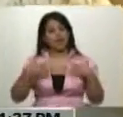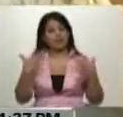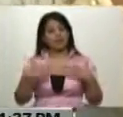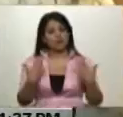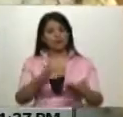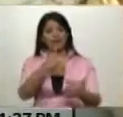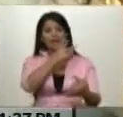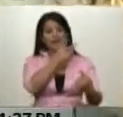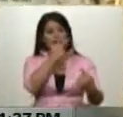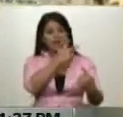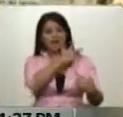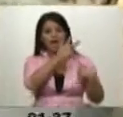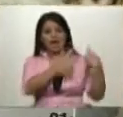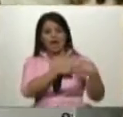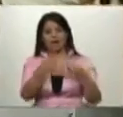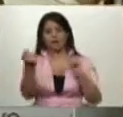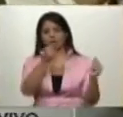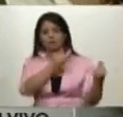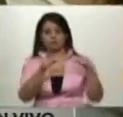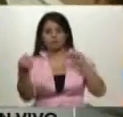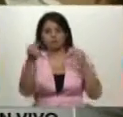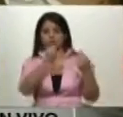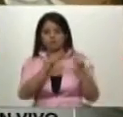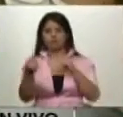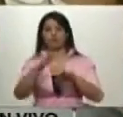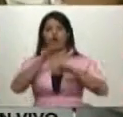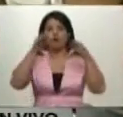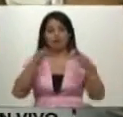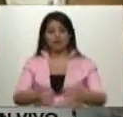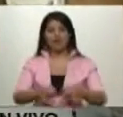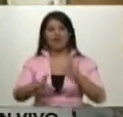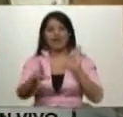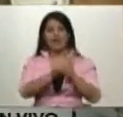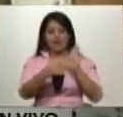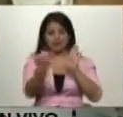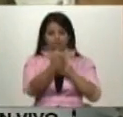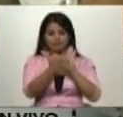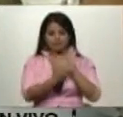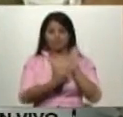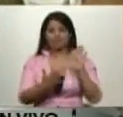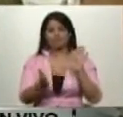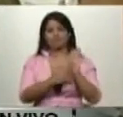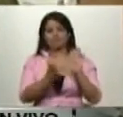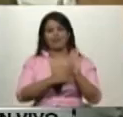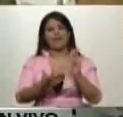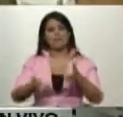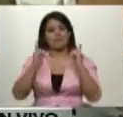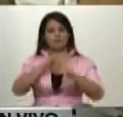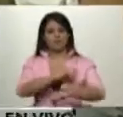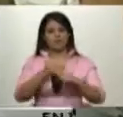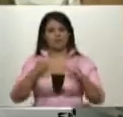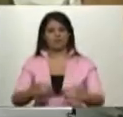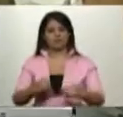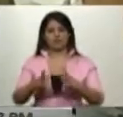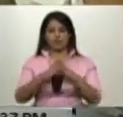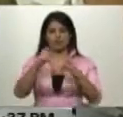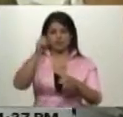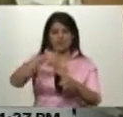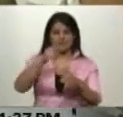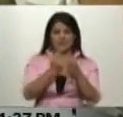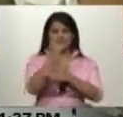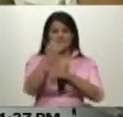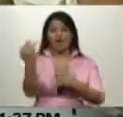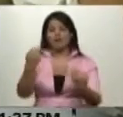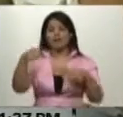discusión tengamos este instrumento legal que nos va a permitir sin duda alguna a potenciar la producción nacional de semillas, que